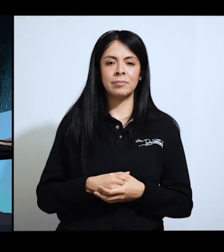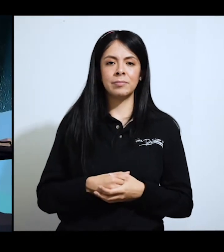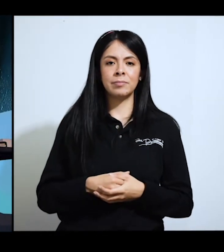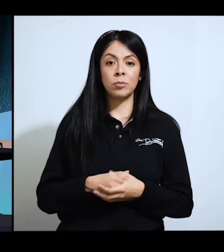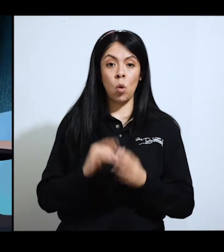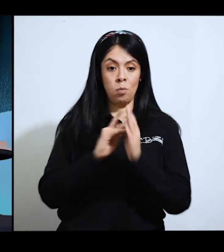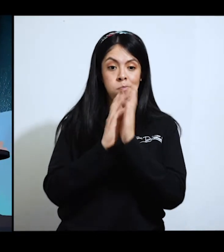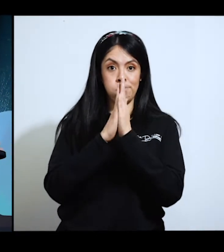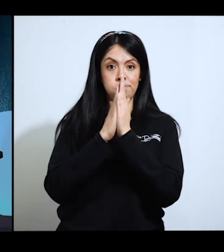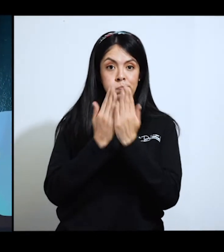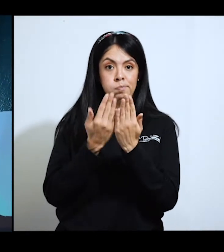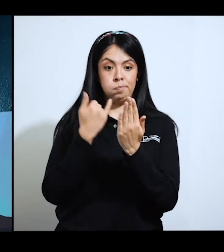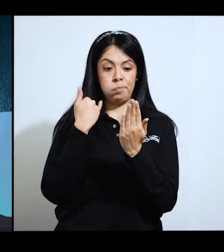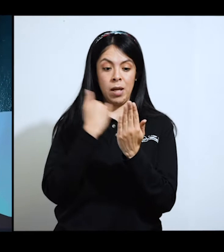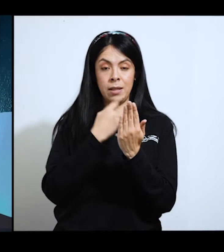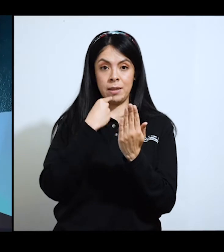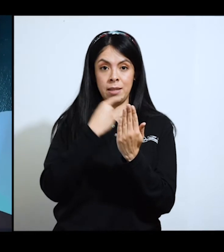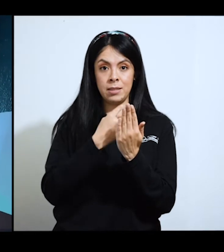la muerte.